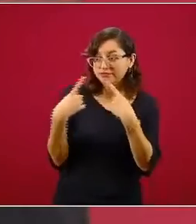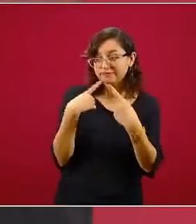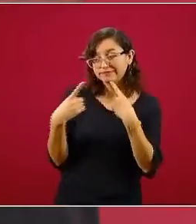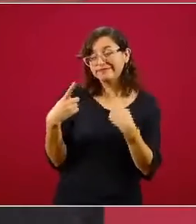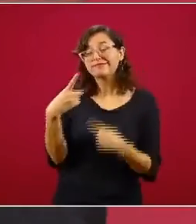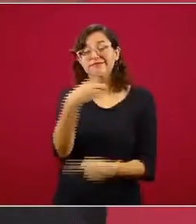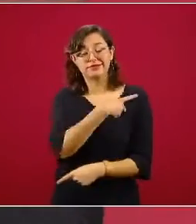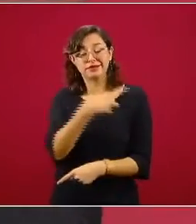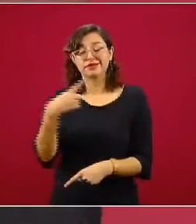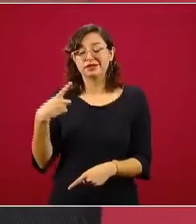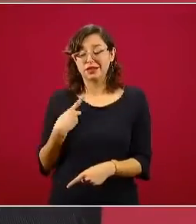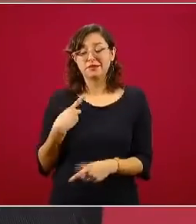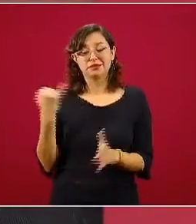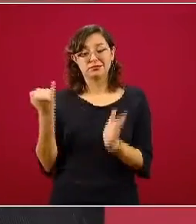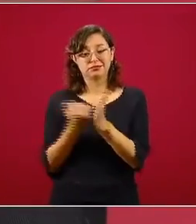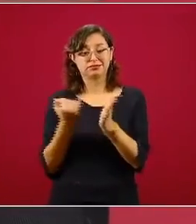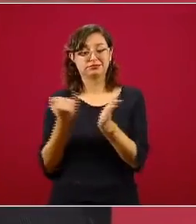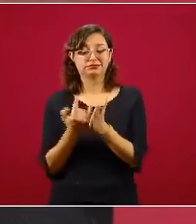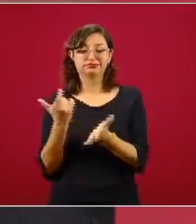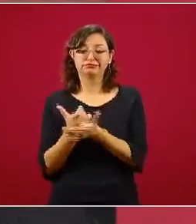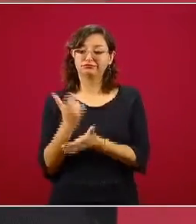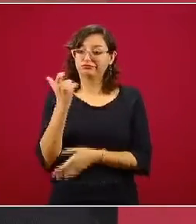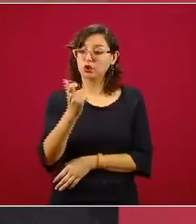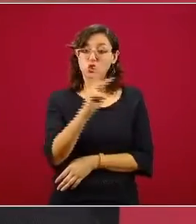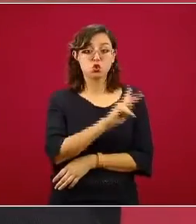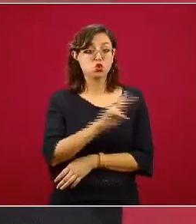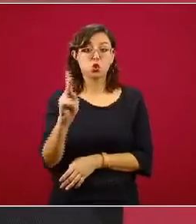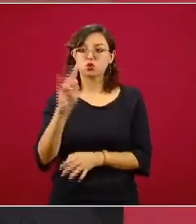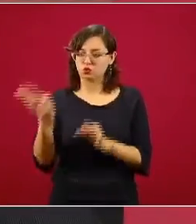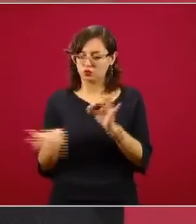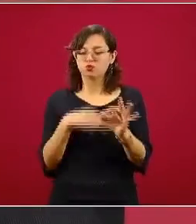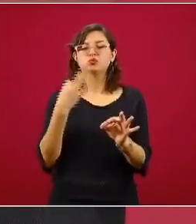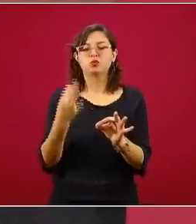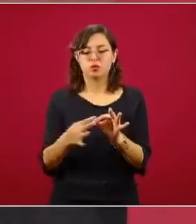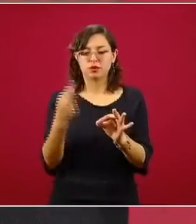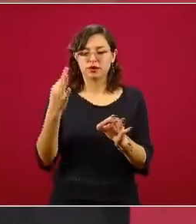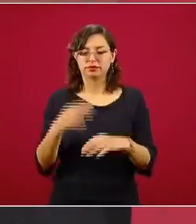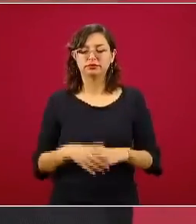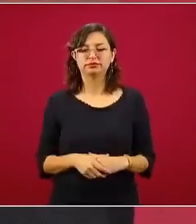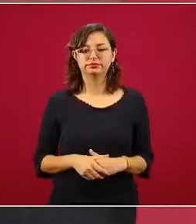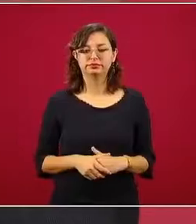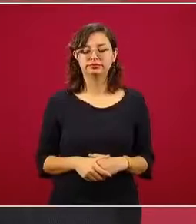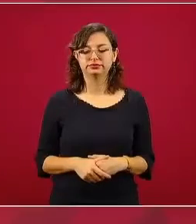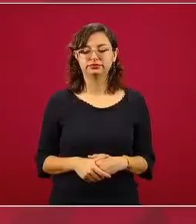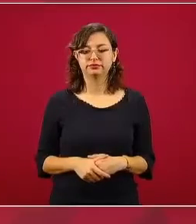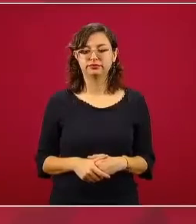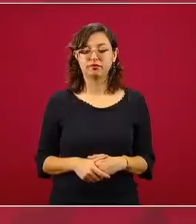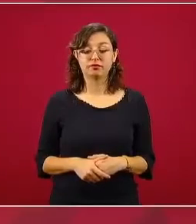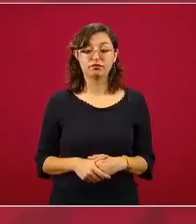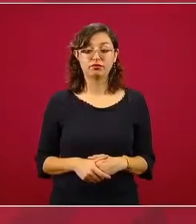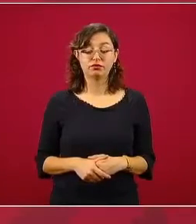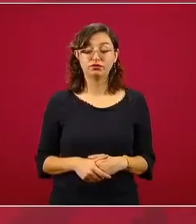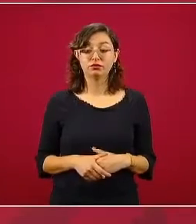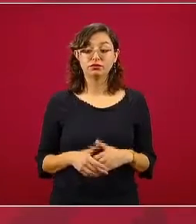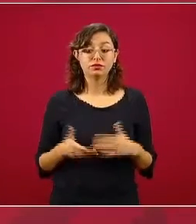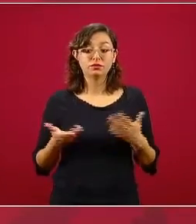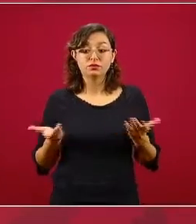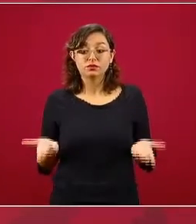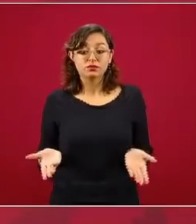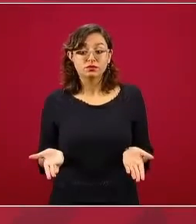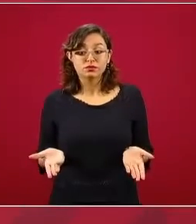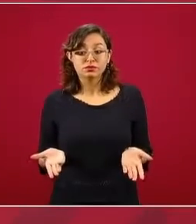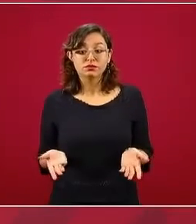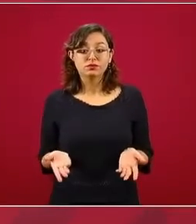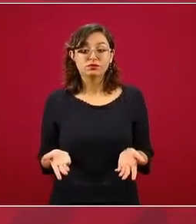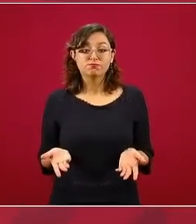de que todos tenemos que cumplir con nuestras obligaciones. Entonces, eso es lo que